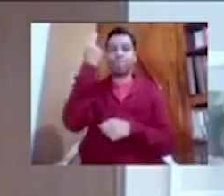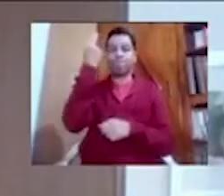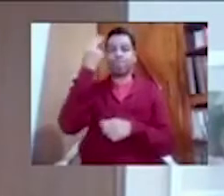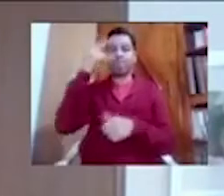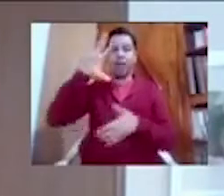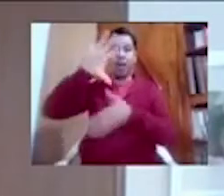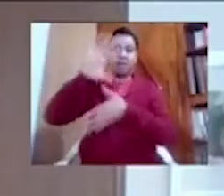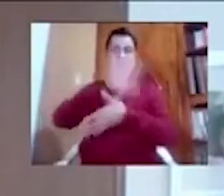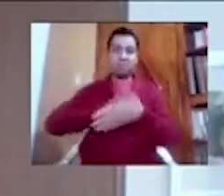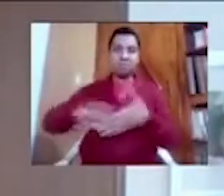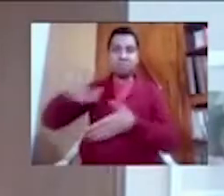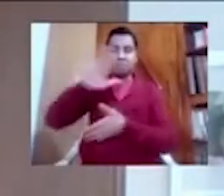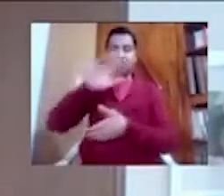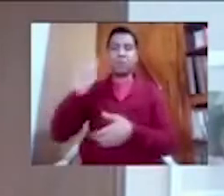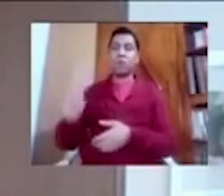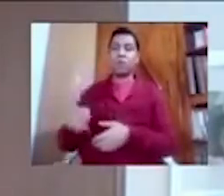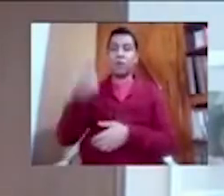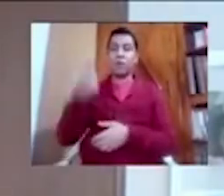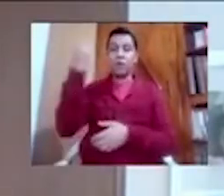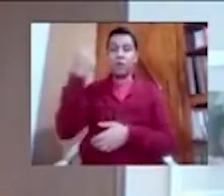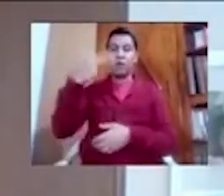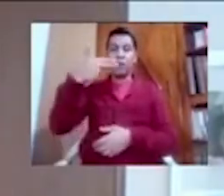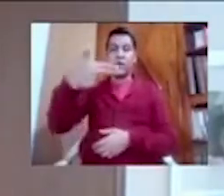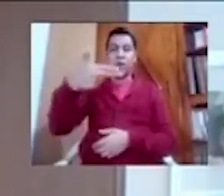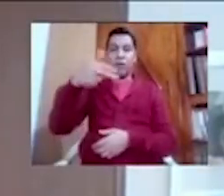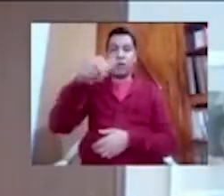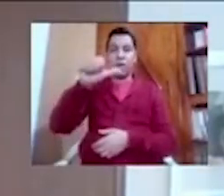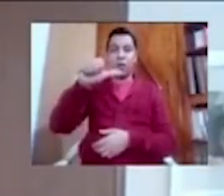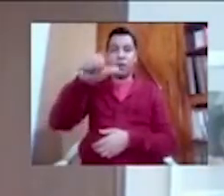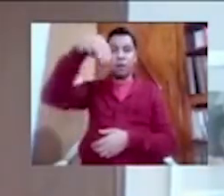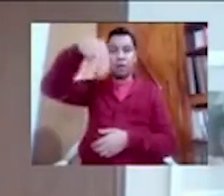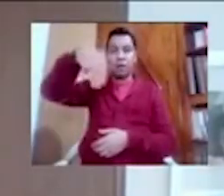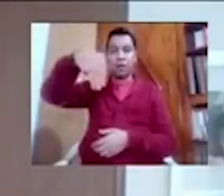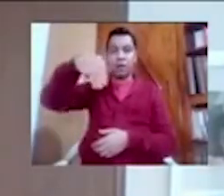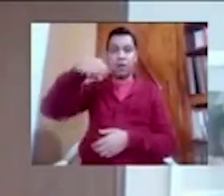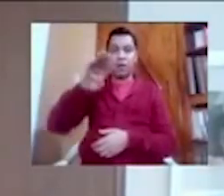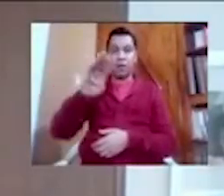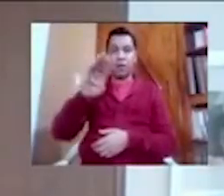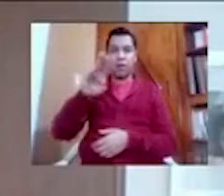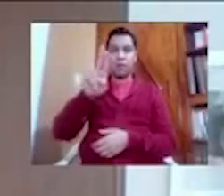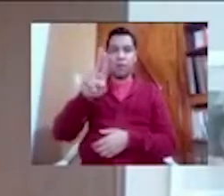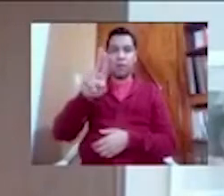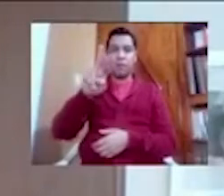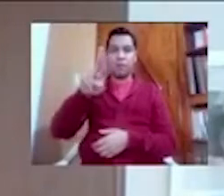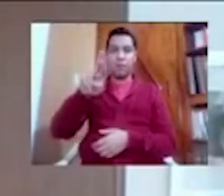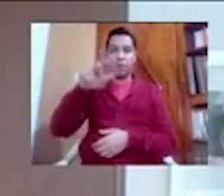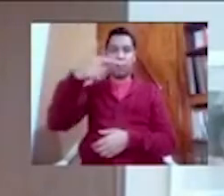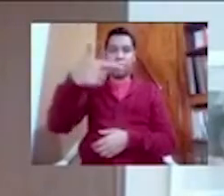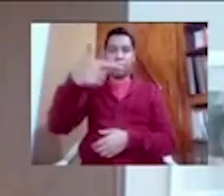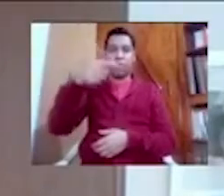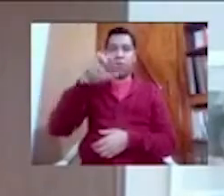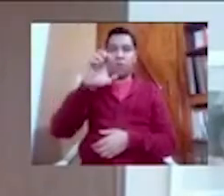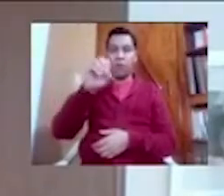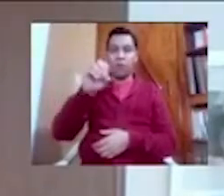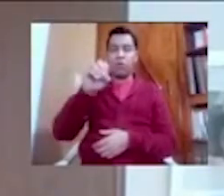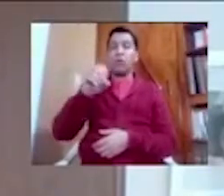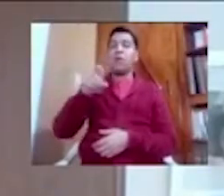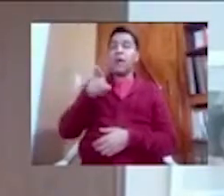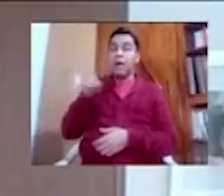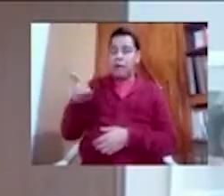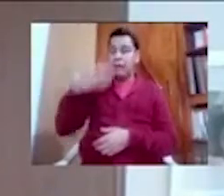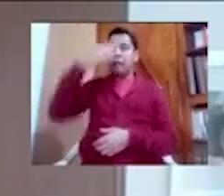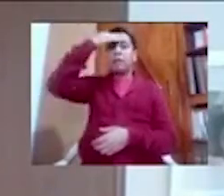en la Universidad de Hamburgo, entre otras. Y sus líneas de investigación son evidentemente el tema que hoy